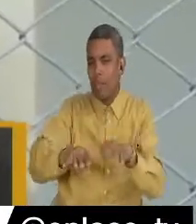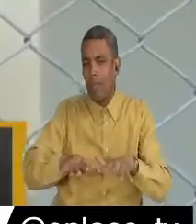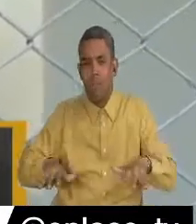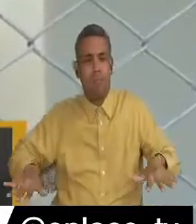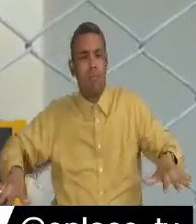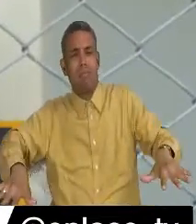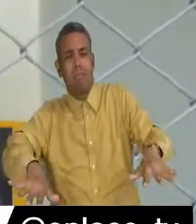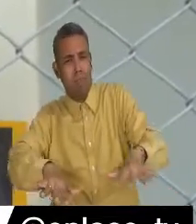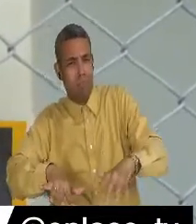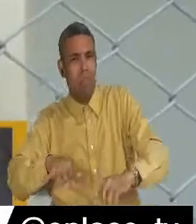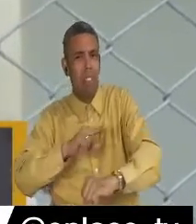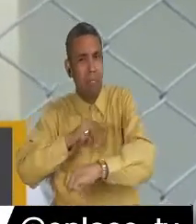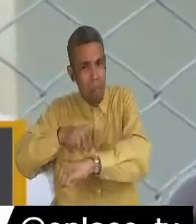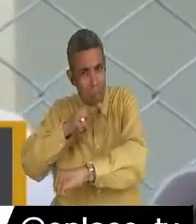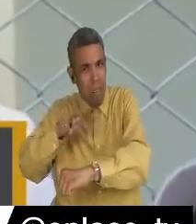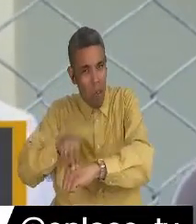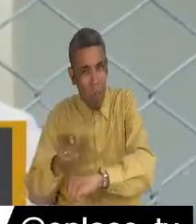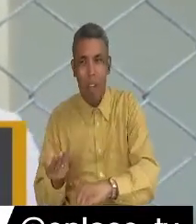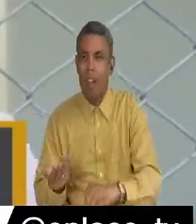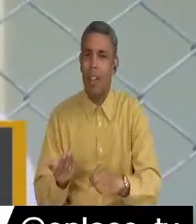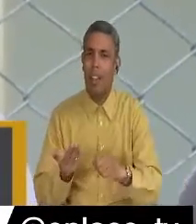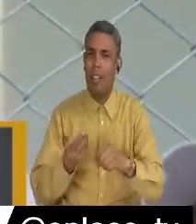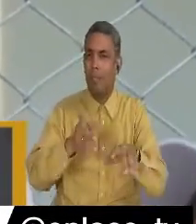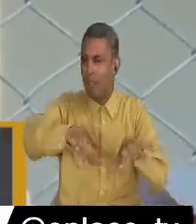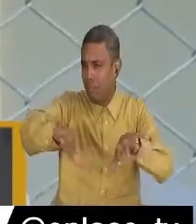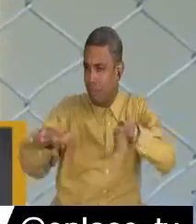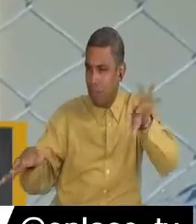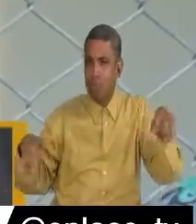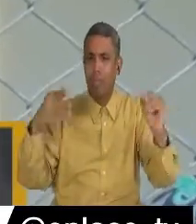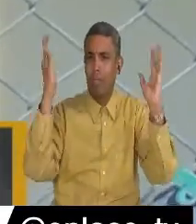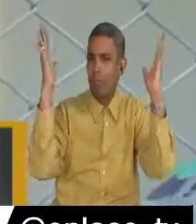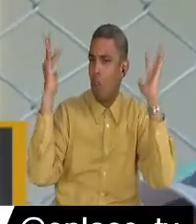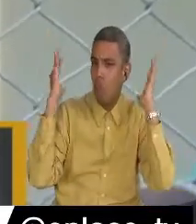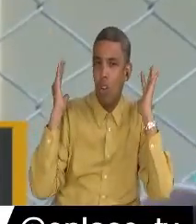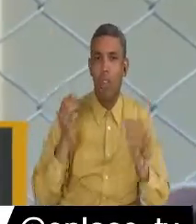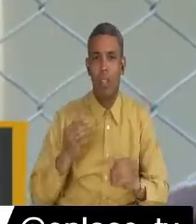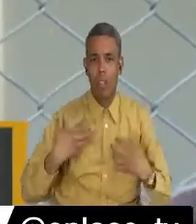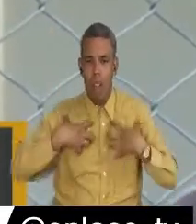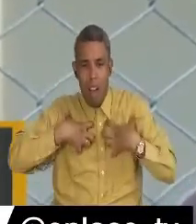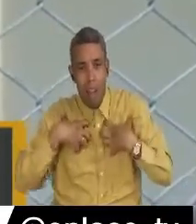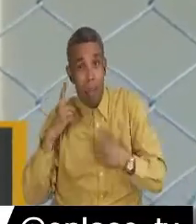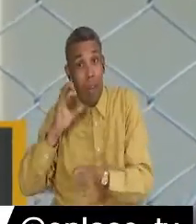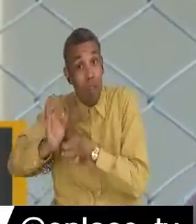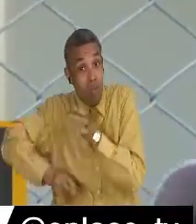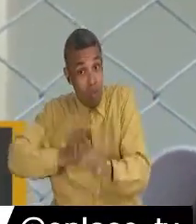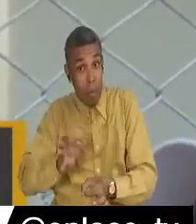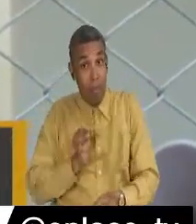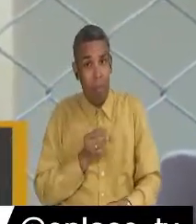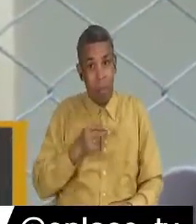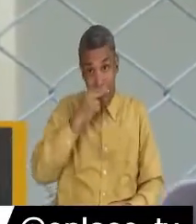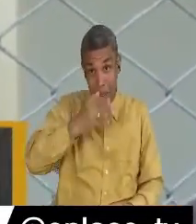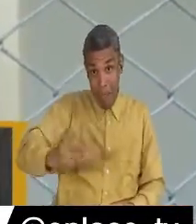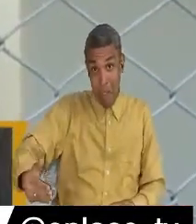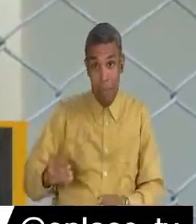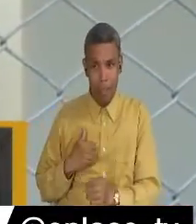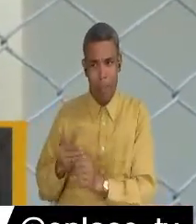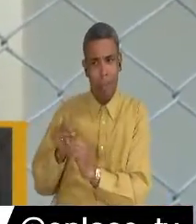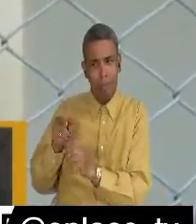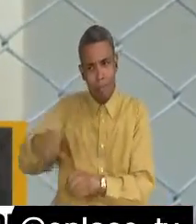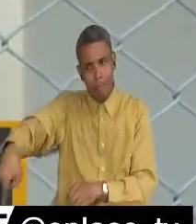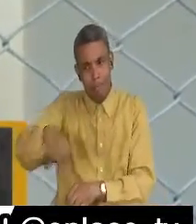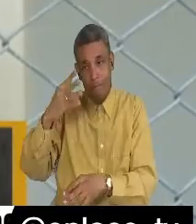aprenden a cuidar el medio ambiente, a tener cultura y pues a como estamos hoy en día,